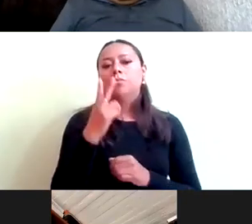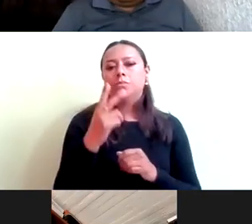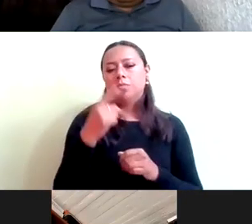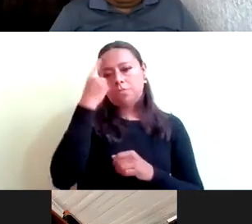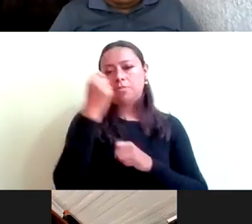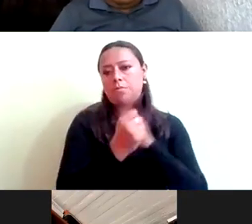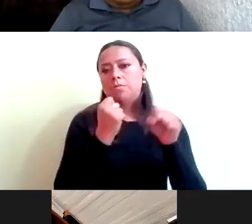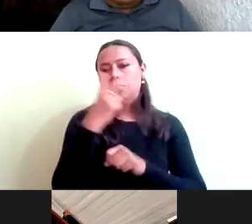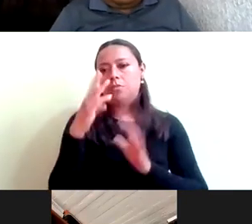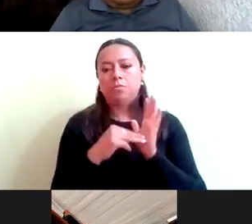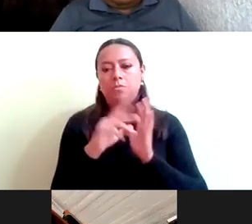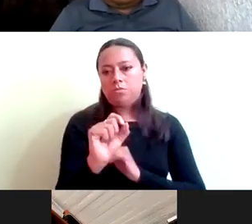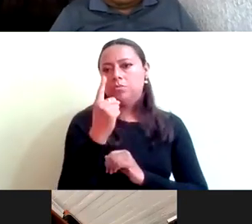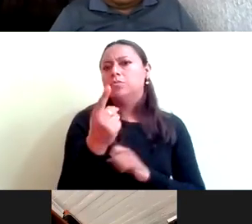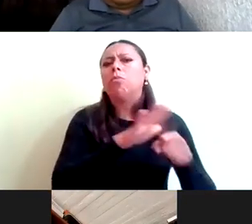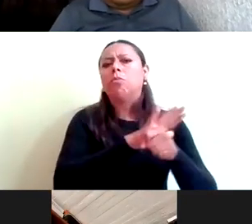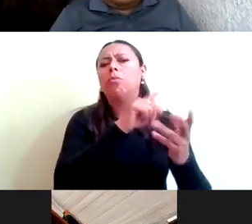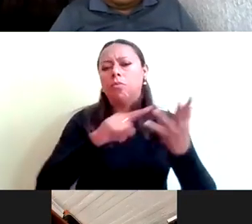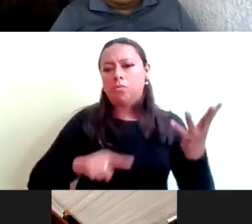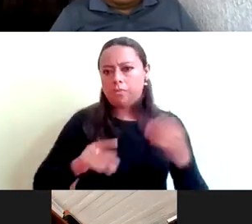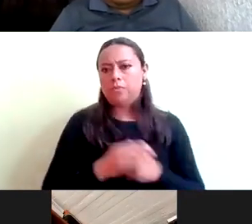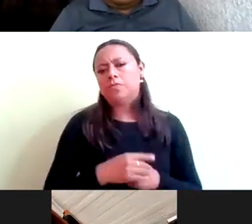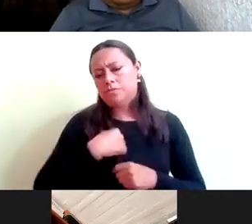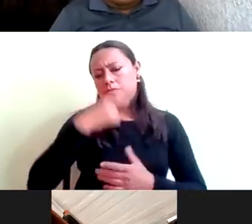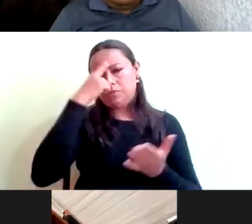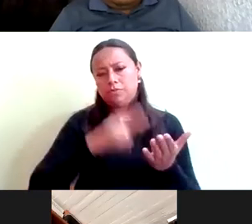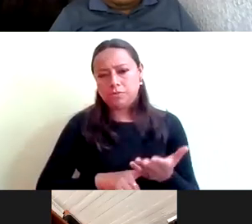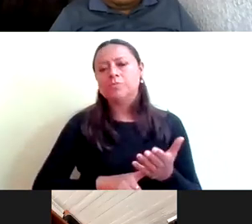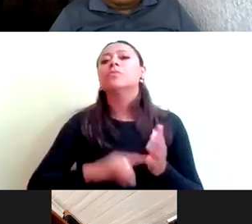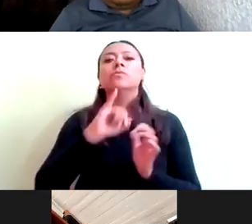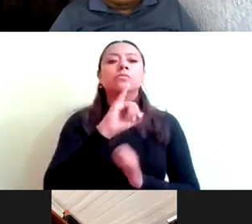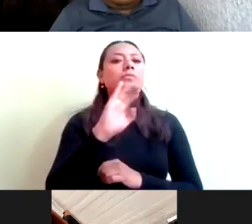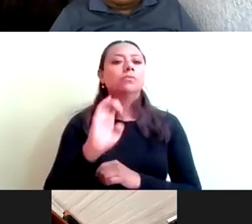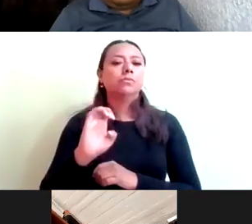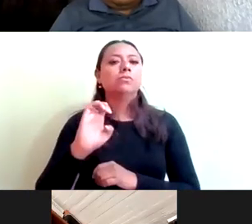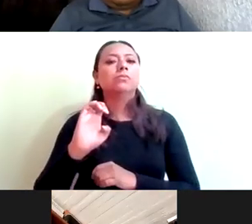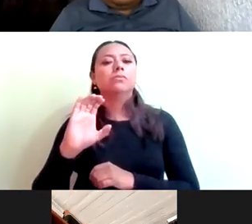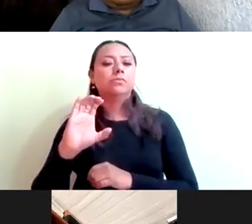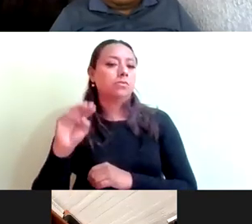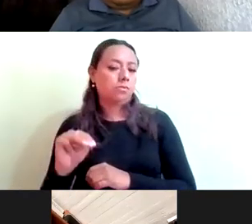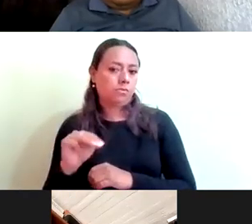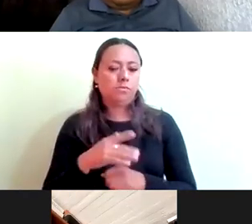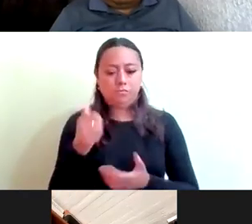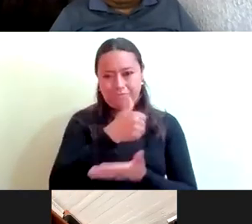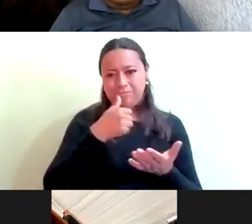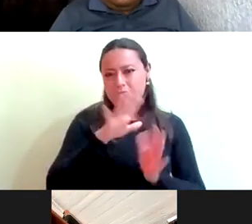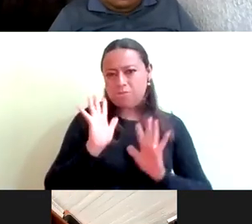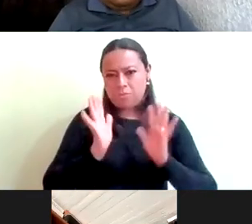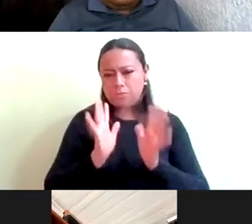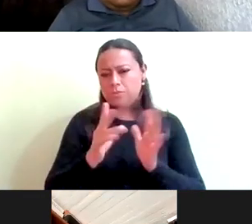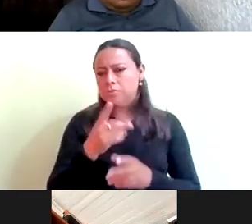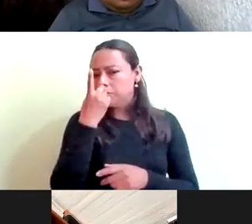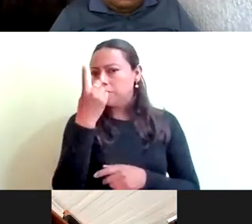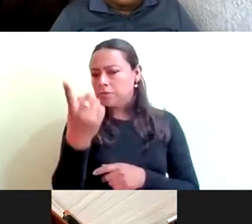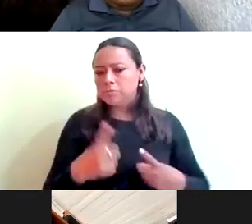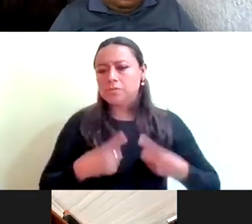2021. Creo que ya el Instituto Electoral de la Ciudad de México ya dio a los ganadores de los